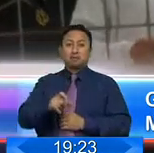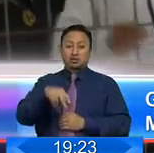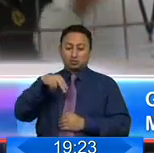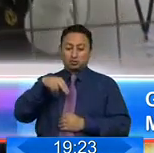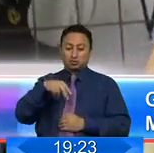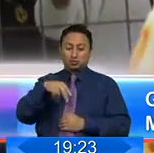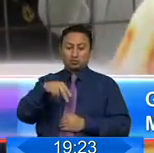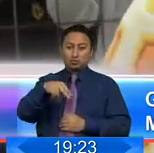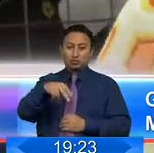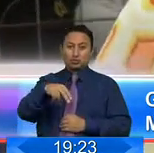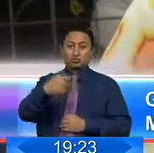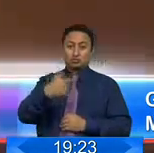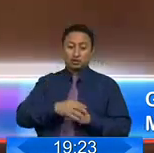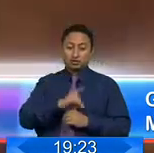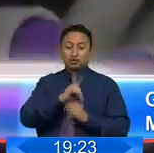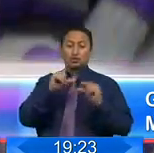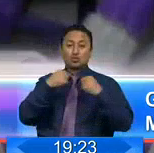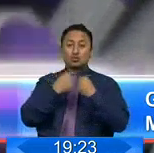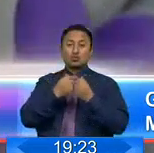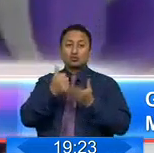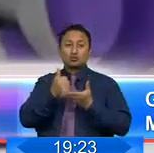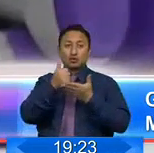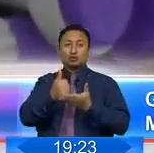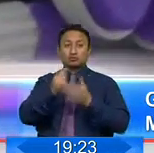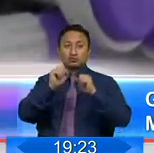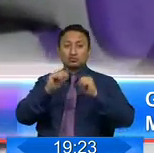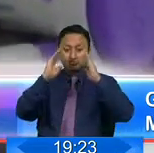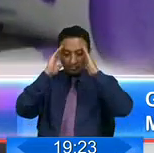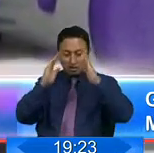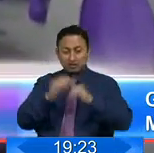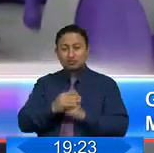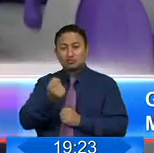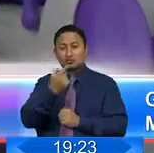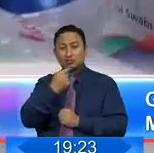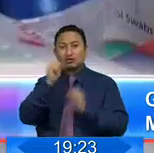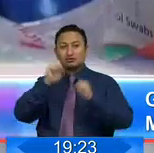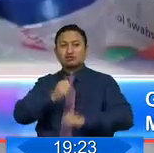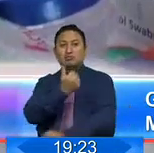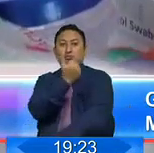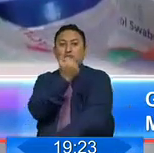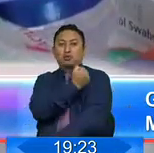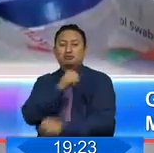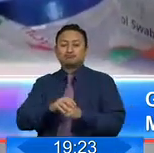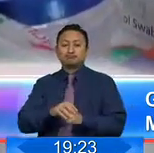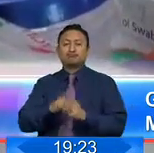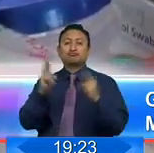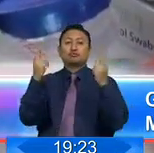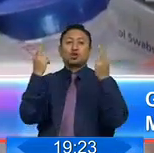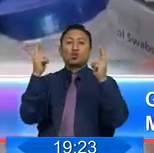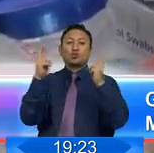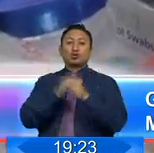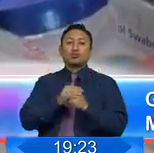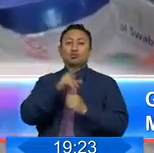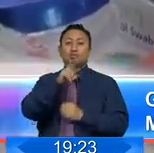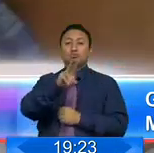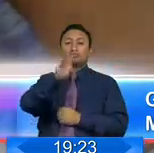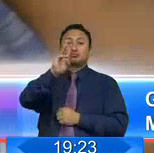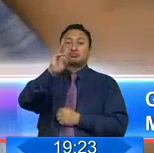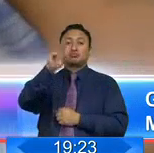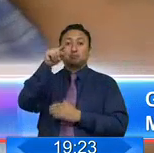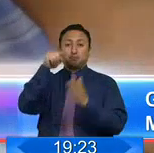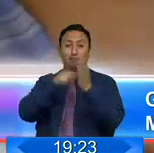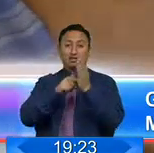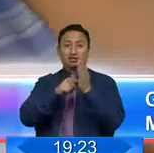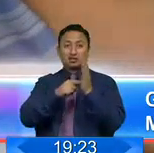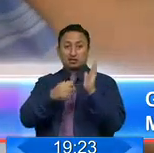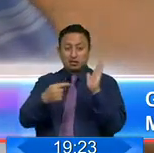se han establecido brigadas móviles que suministran atención, medicina y vacunas. Solo en Rumichaca, más de 26.000 tamizajes a menores de edad se